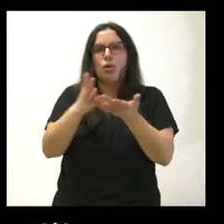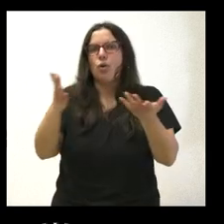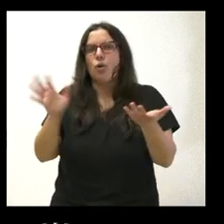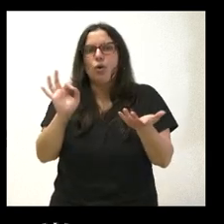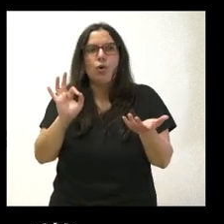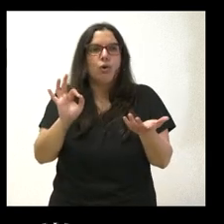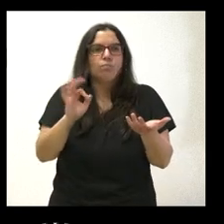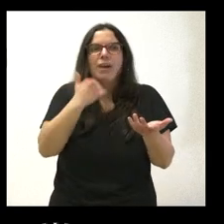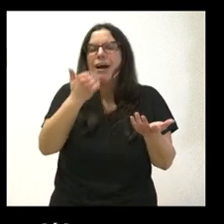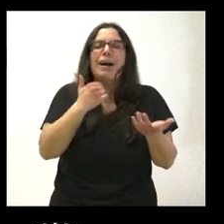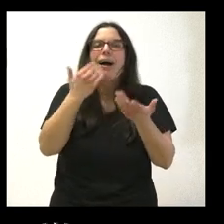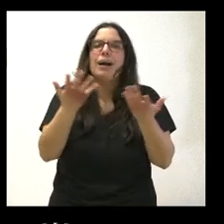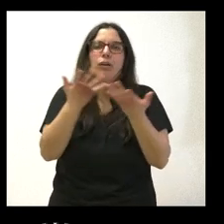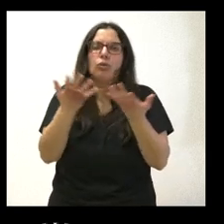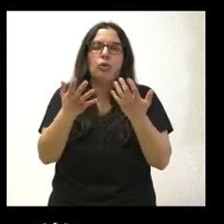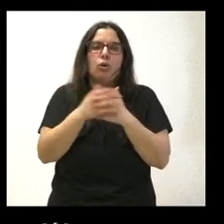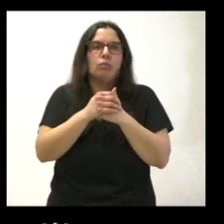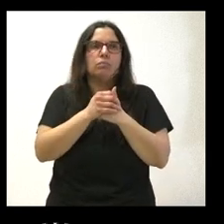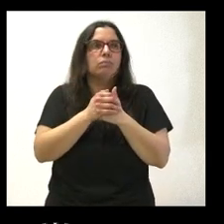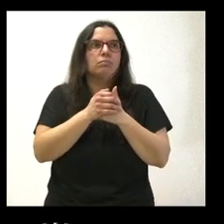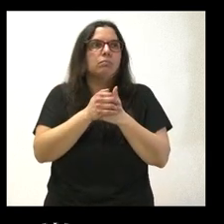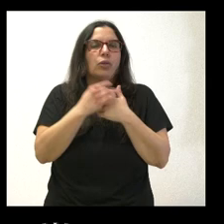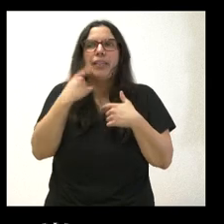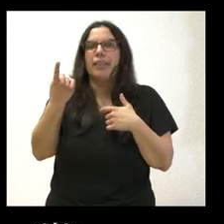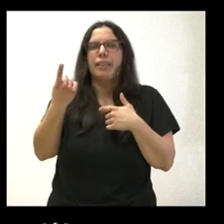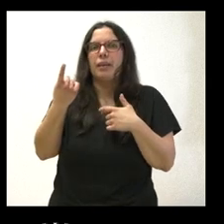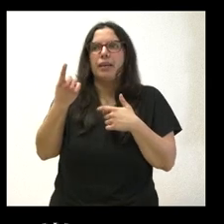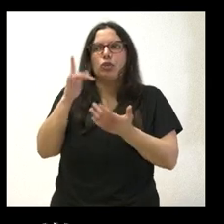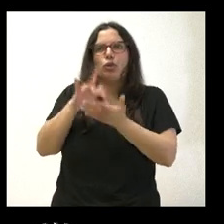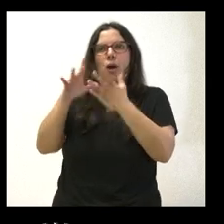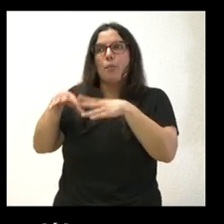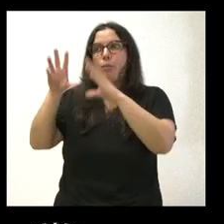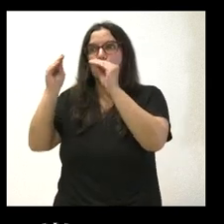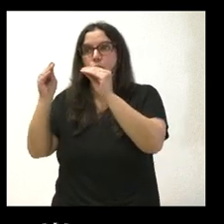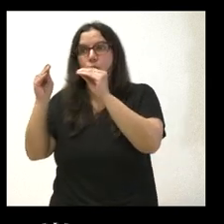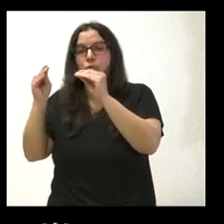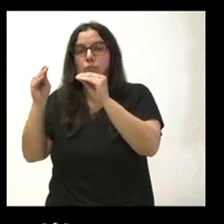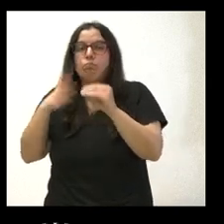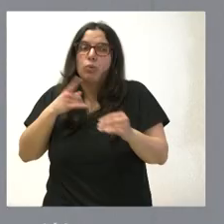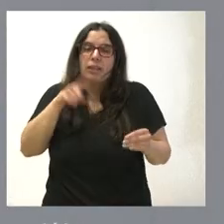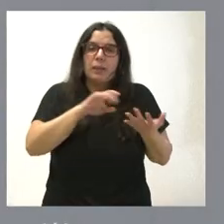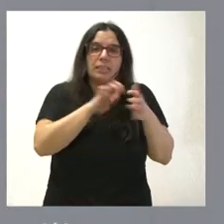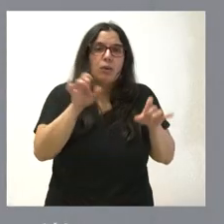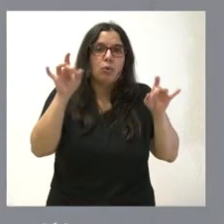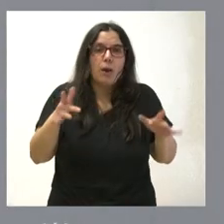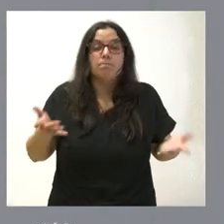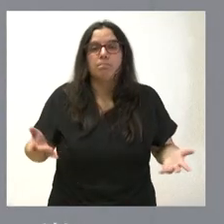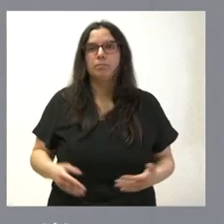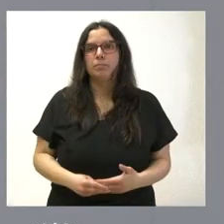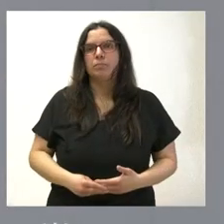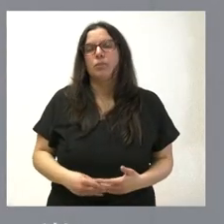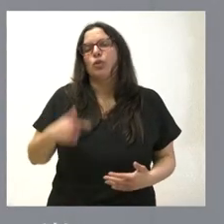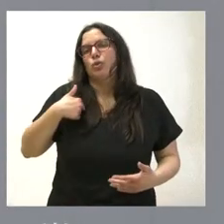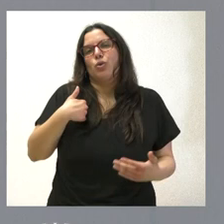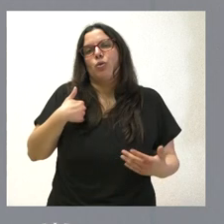puede o si les lanza un mensaje de lo que ha ocurrido en Burgos Puede ocurrir también en Castilla y León Bueno yo hablo por la junta